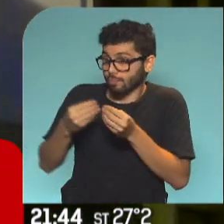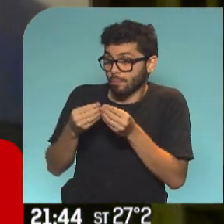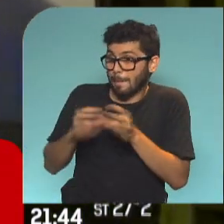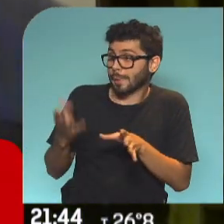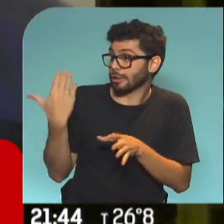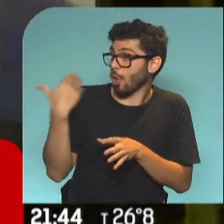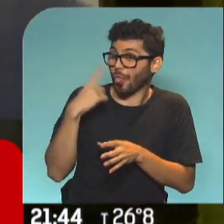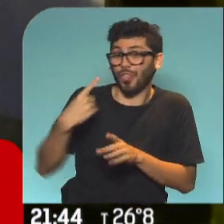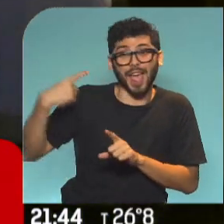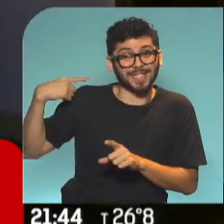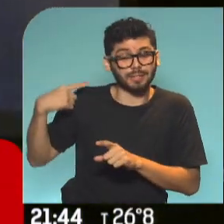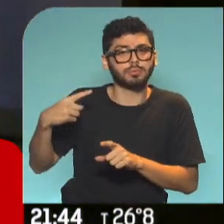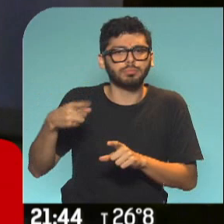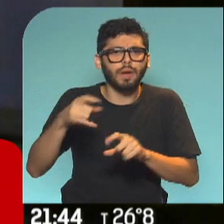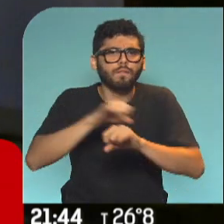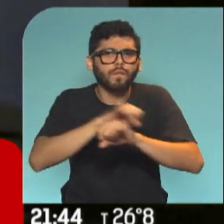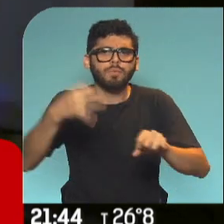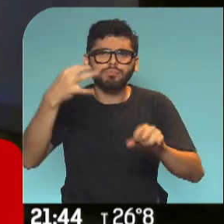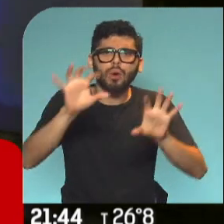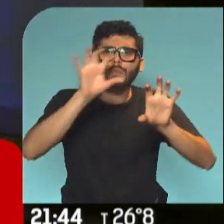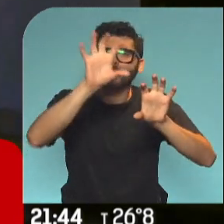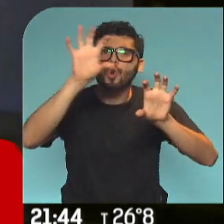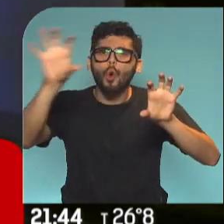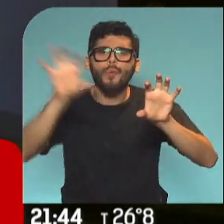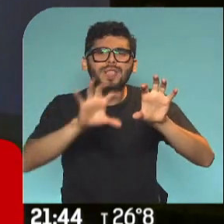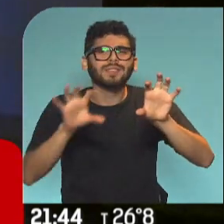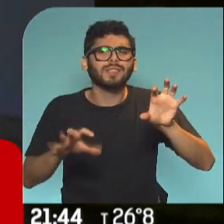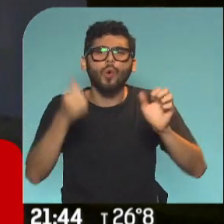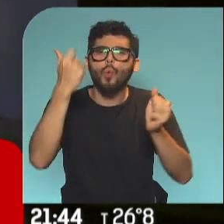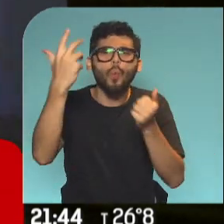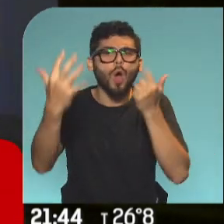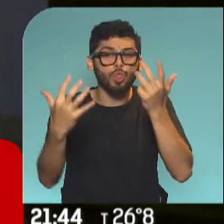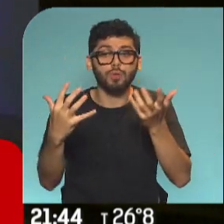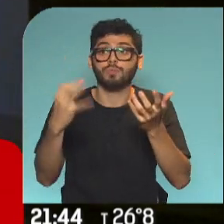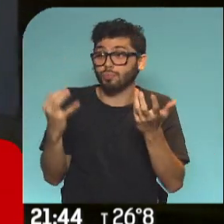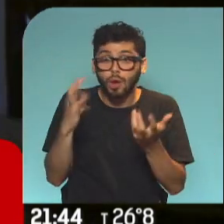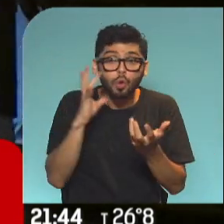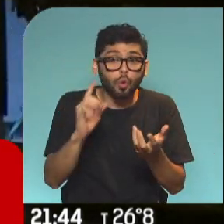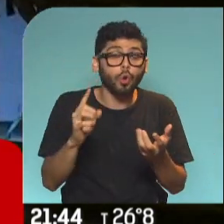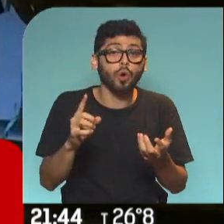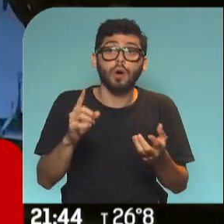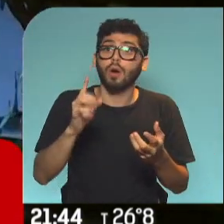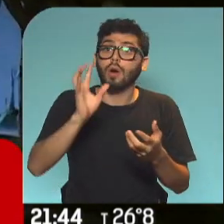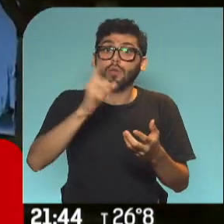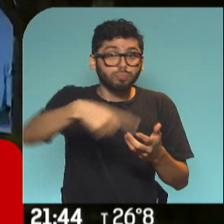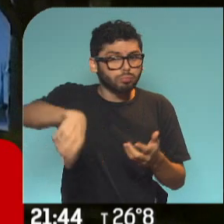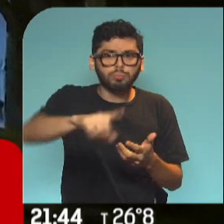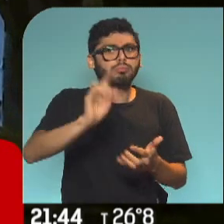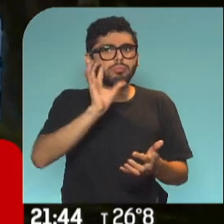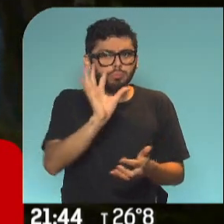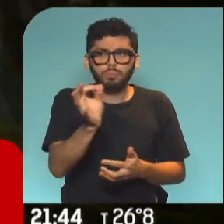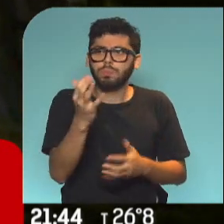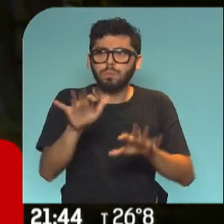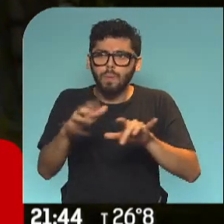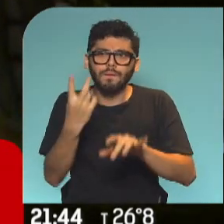trae el dato de lo que pasa en cada una de las provincias. Y que todos pueden acceder también, recordemos, desde la página a través online. Sí,